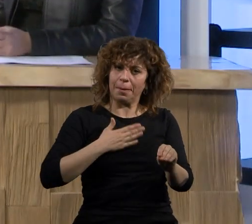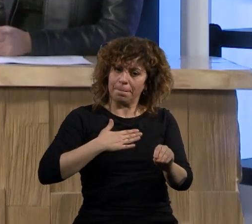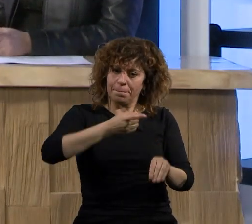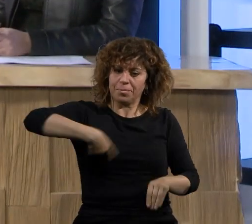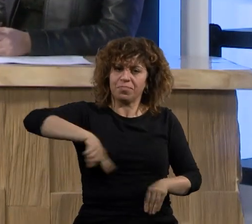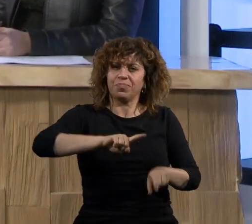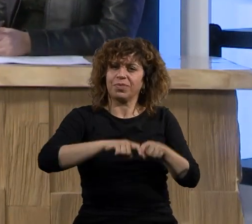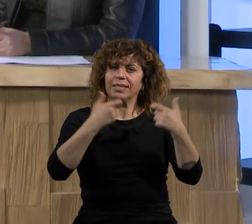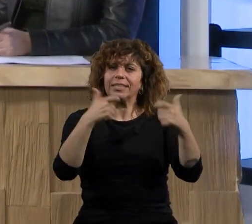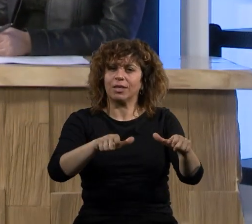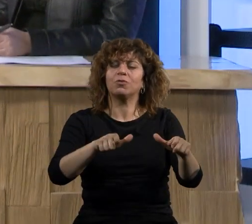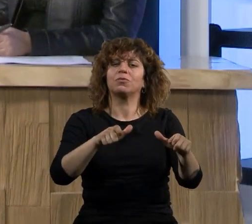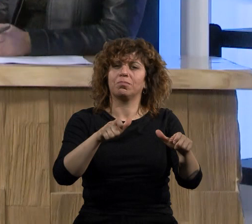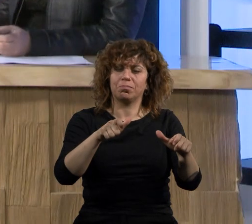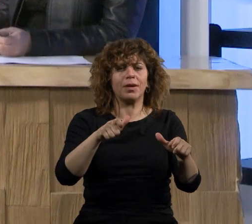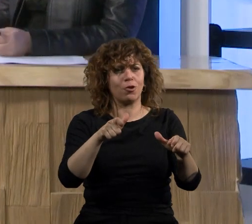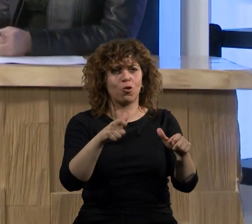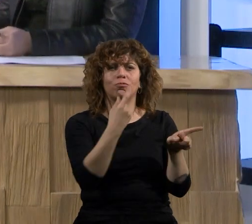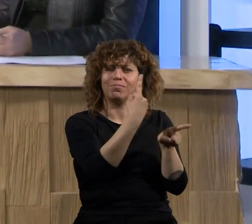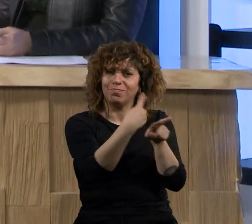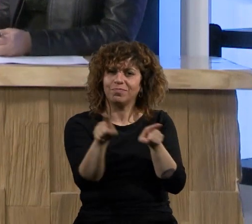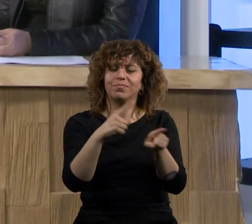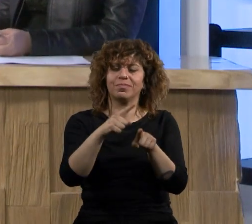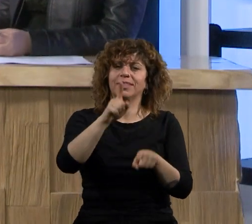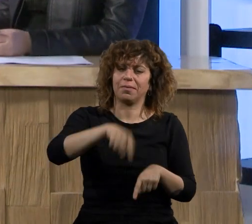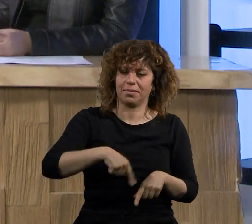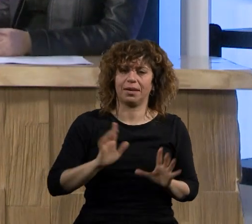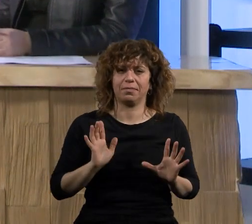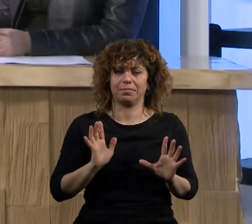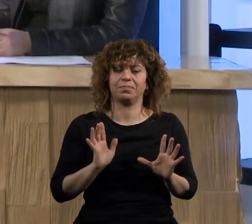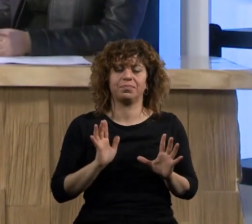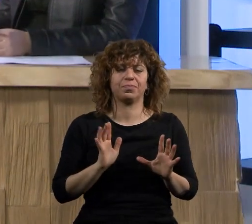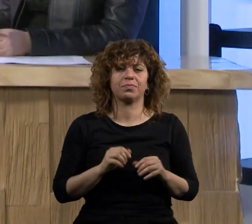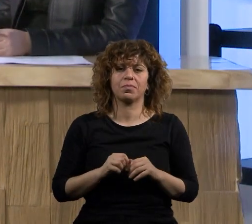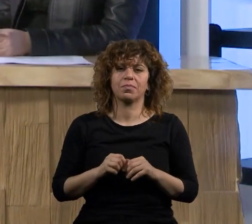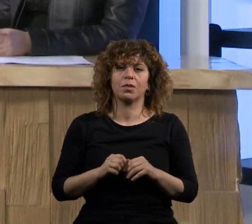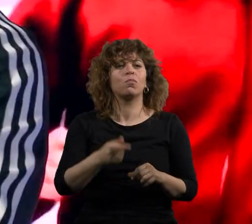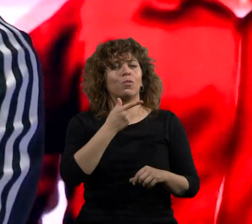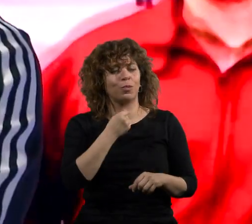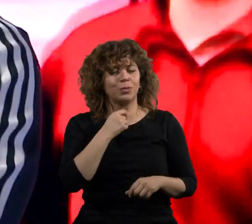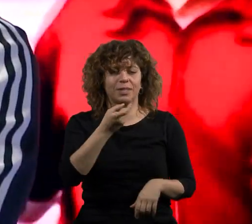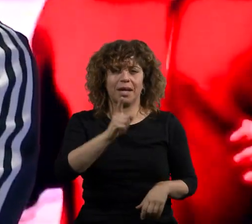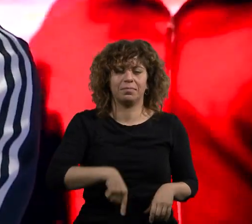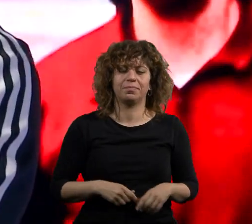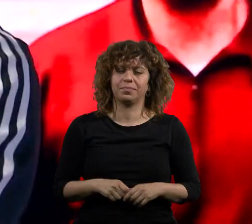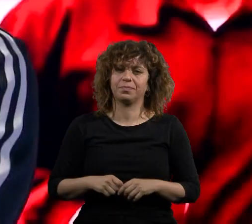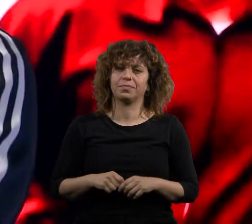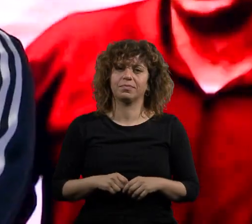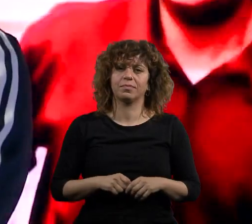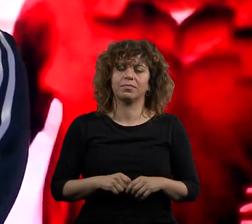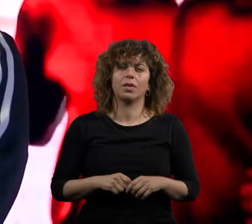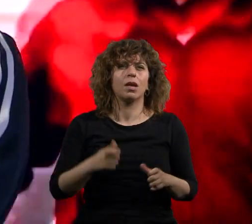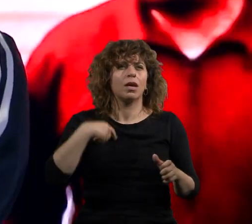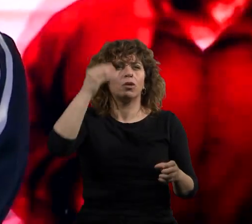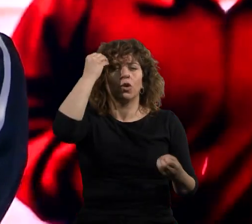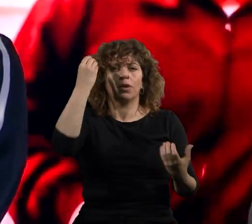estilo, sí, pero hay variedad. Y yo creo que un poco diferente también, pero gustoso a la vez. Creo que Sí. hay